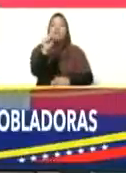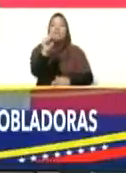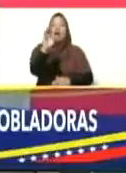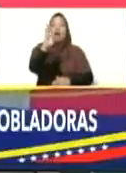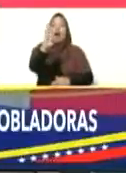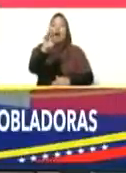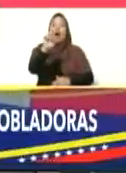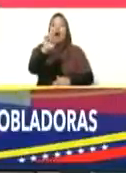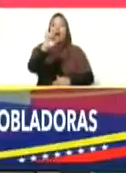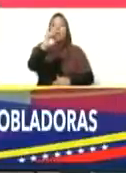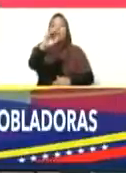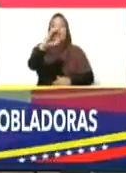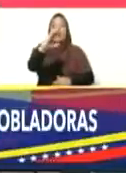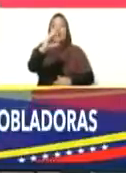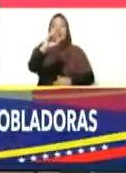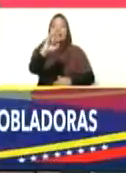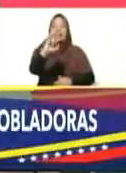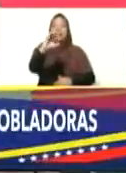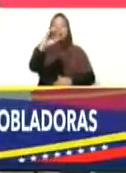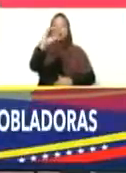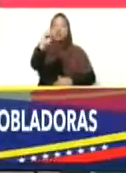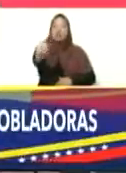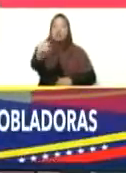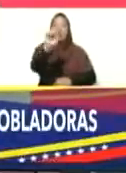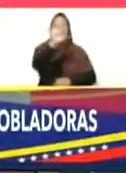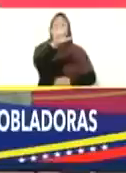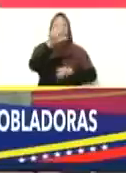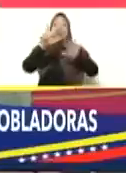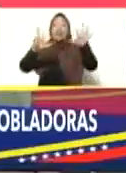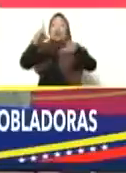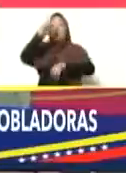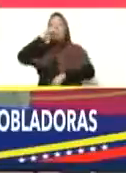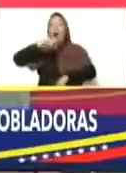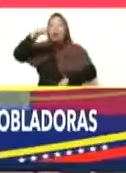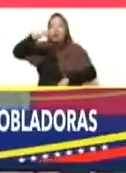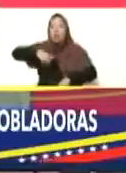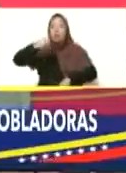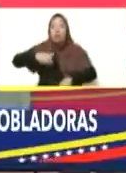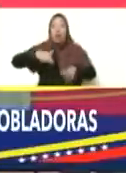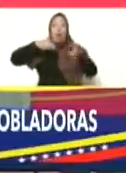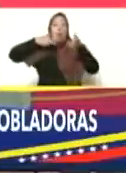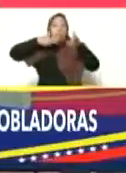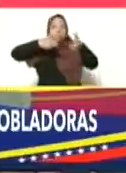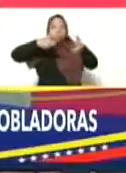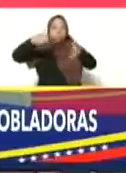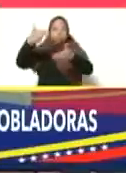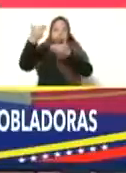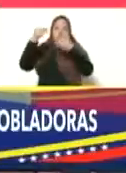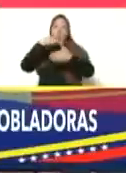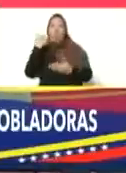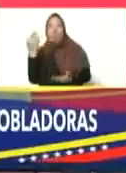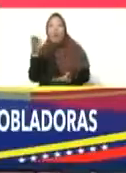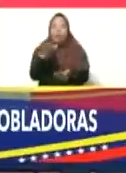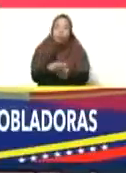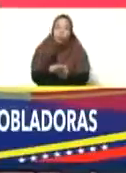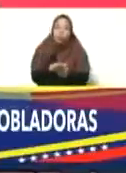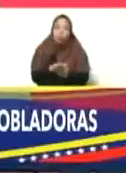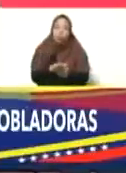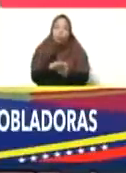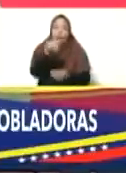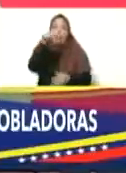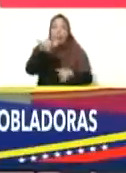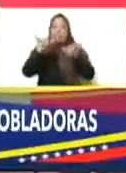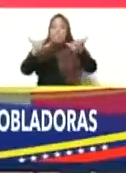la generación del 58 que un día como hoy fue asesinado aquí